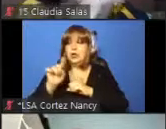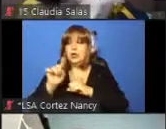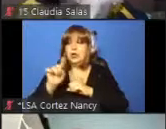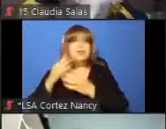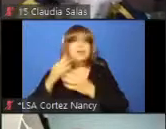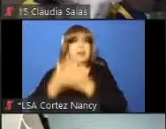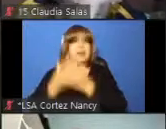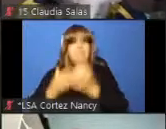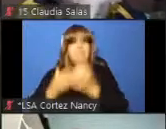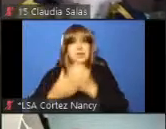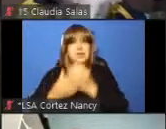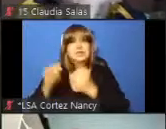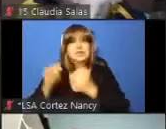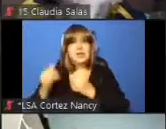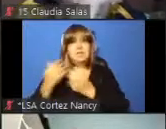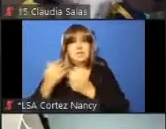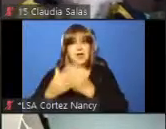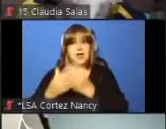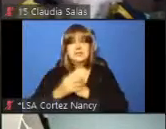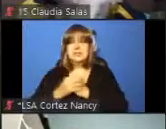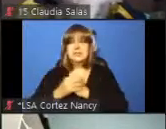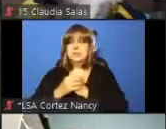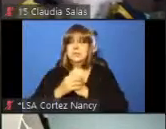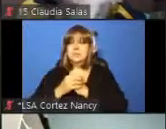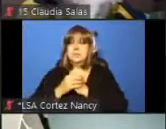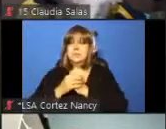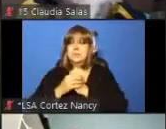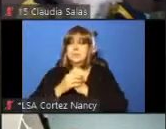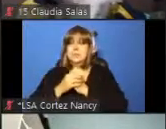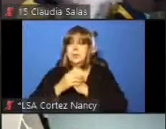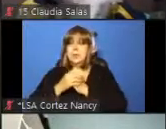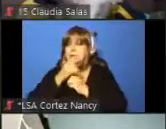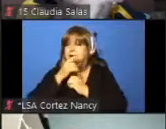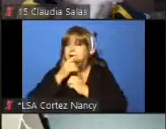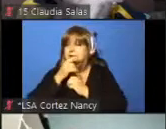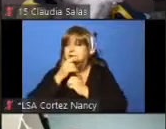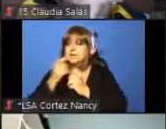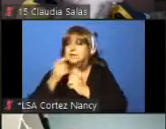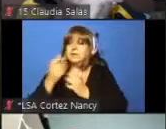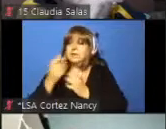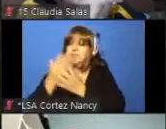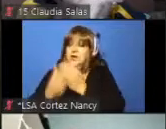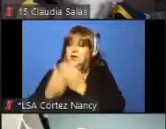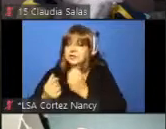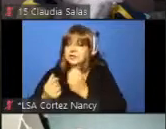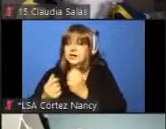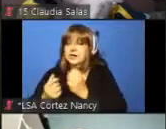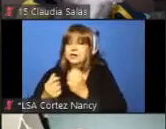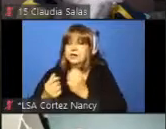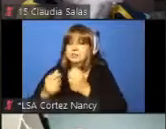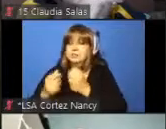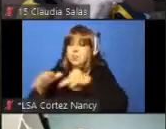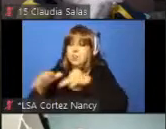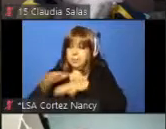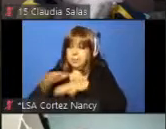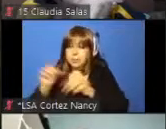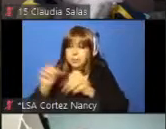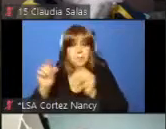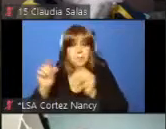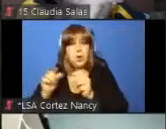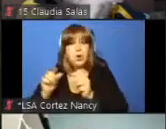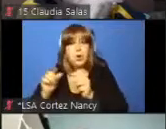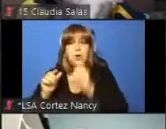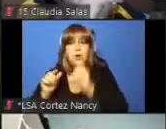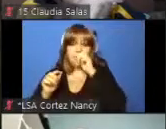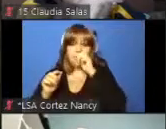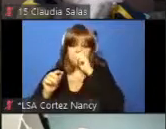operativo que debería funcionar con tal o cual protocolo que falla que no actúa que y ese lenguaje está